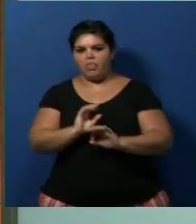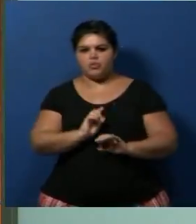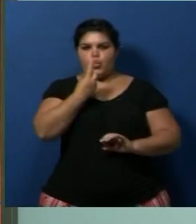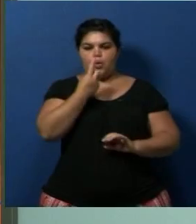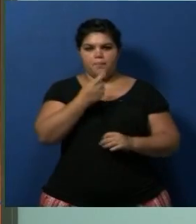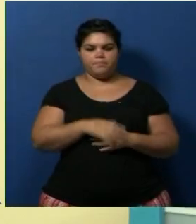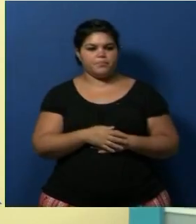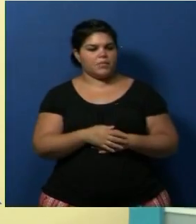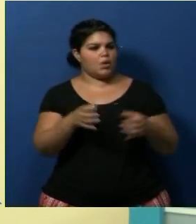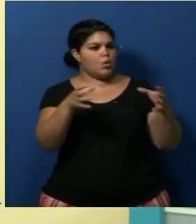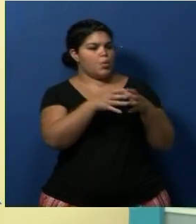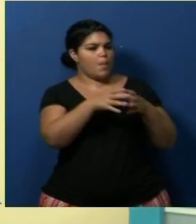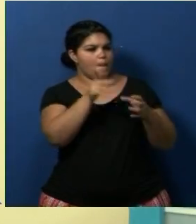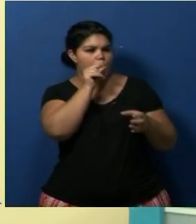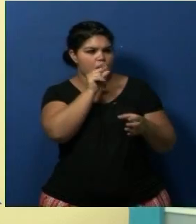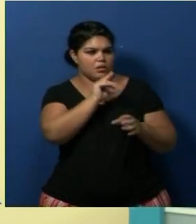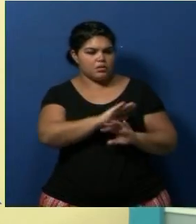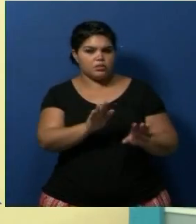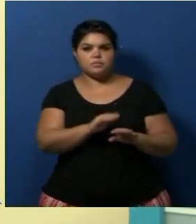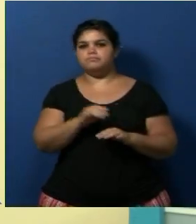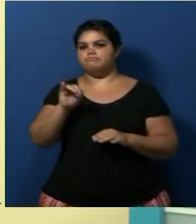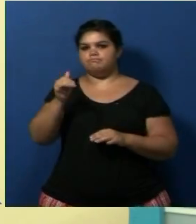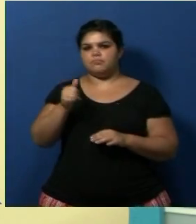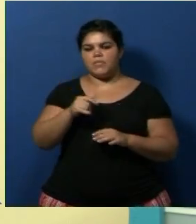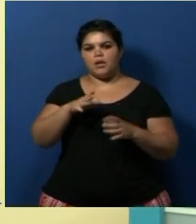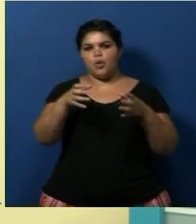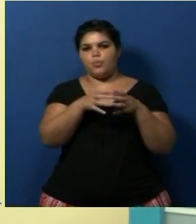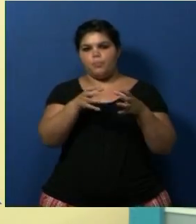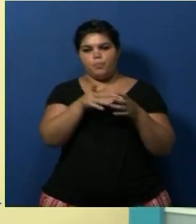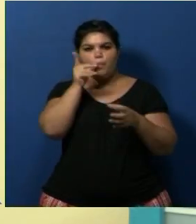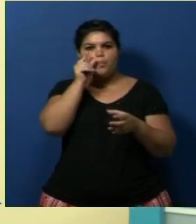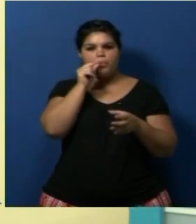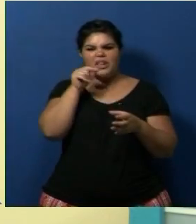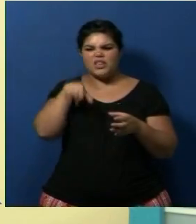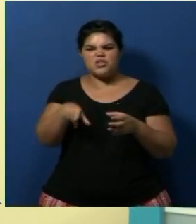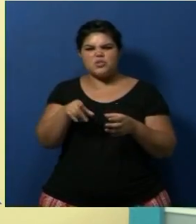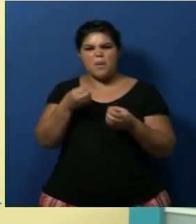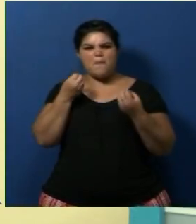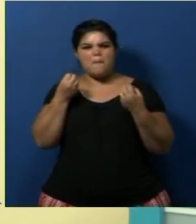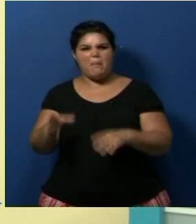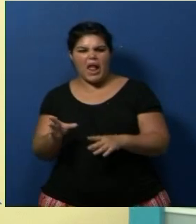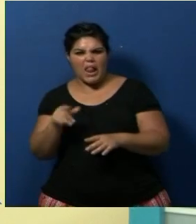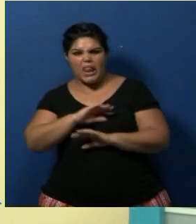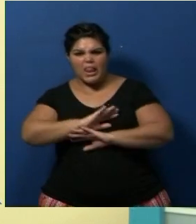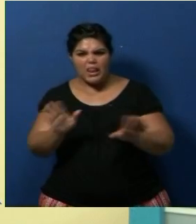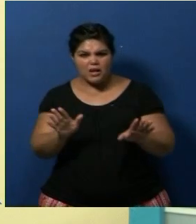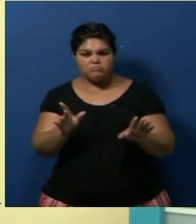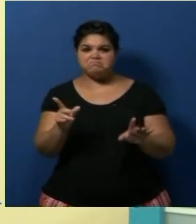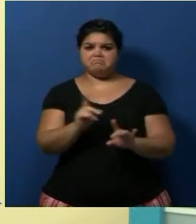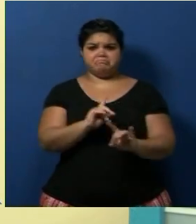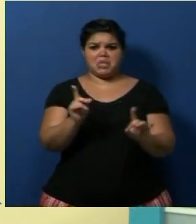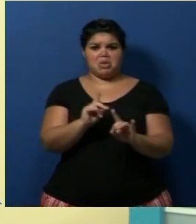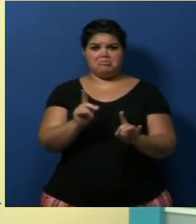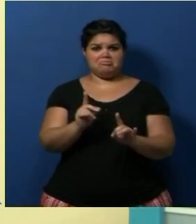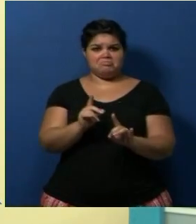Una participación política, ya ver, y una participación política partidaria, que está mal venir de un partido político, por supuesto que no. Lo que pasa es